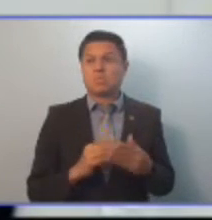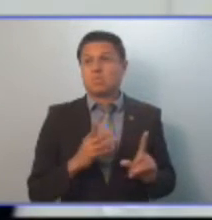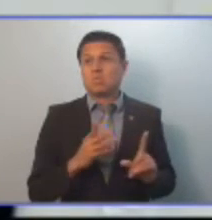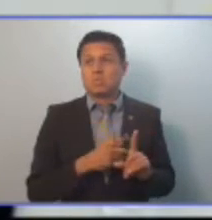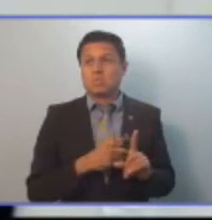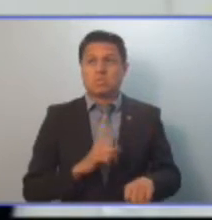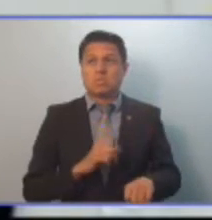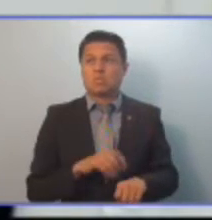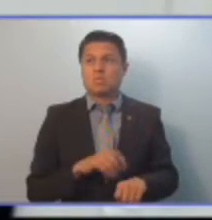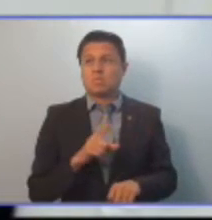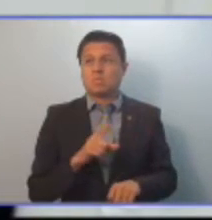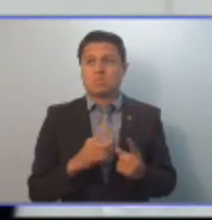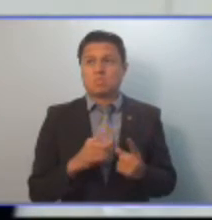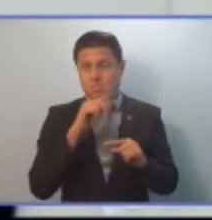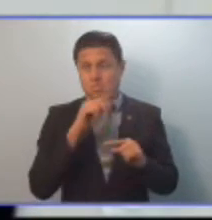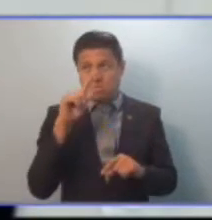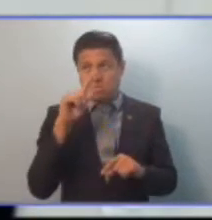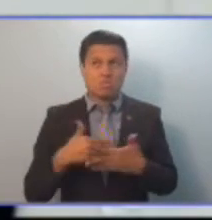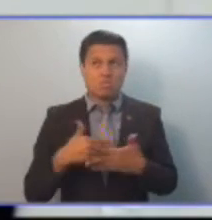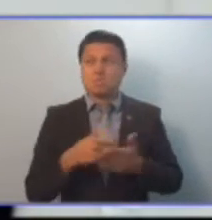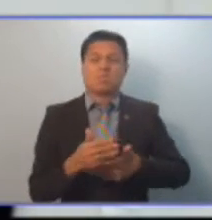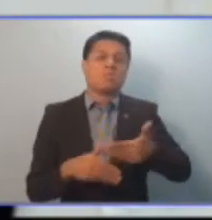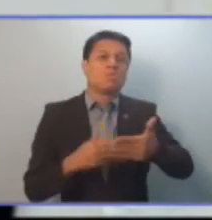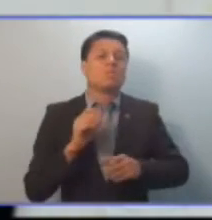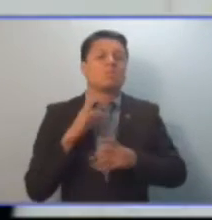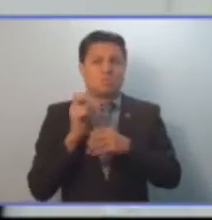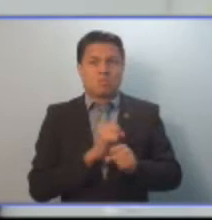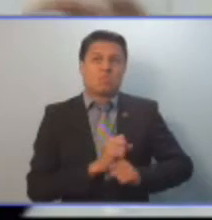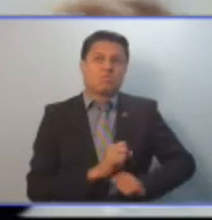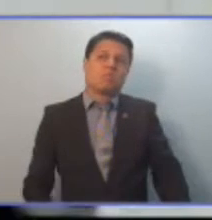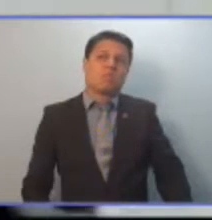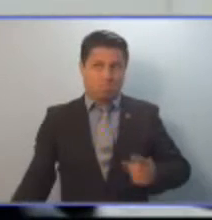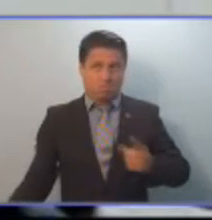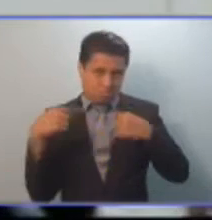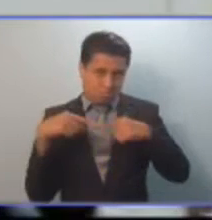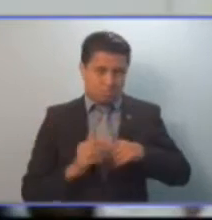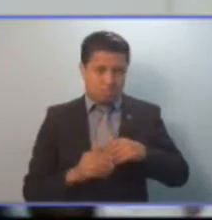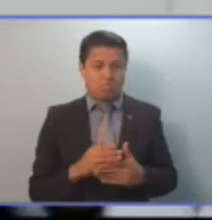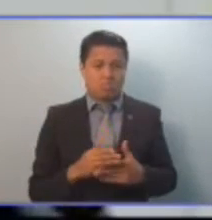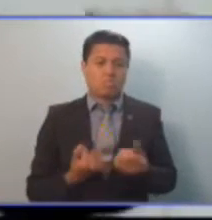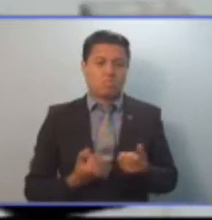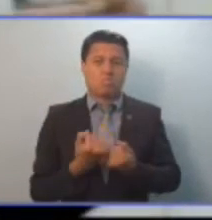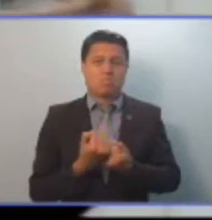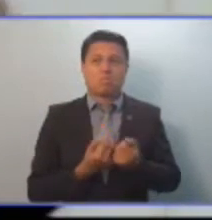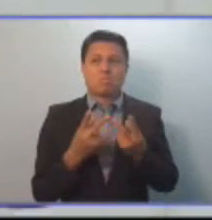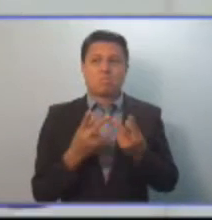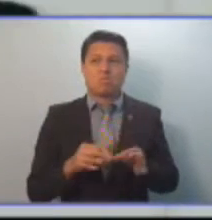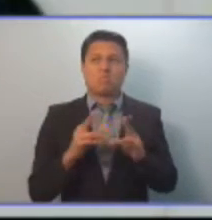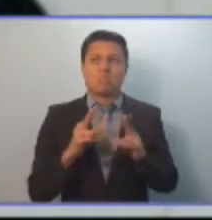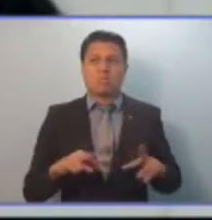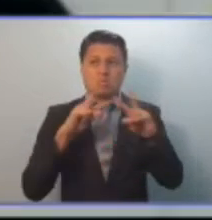un procedimiento que garantice. Se sigue resolviendo con robustez moral.